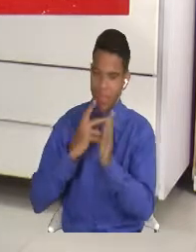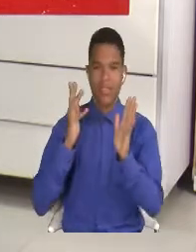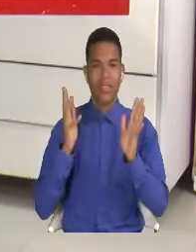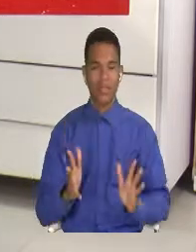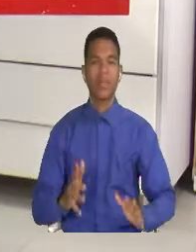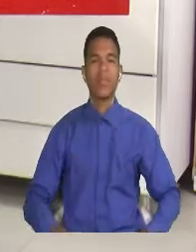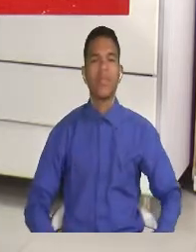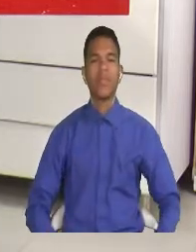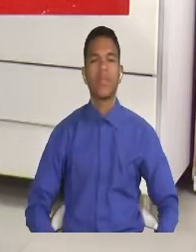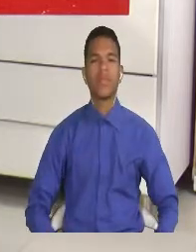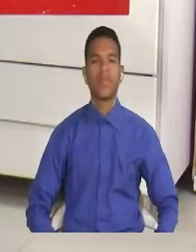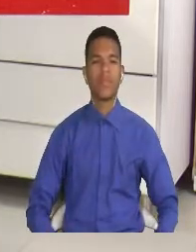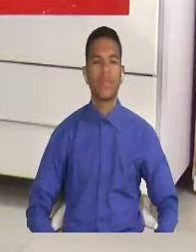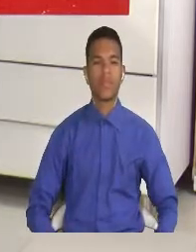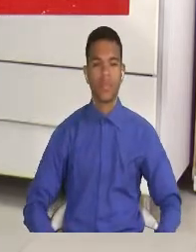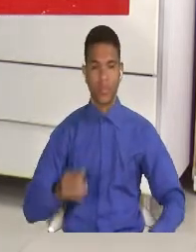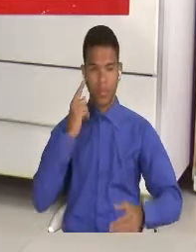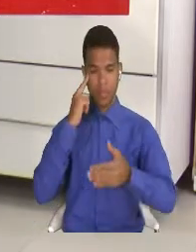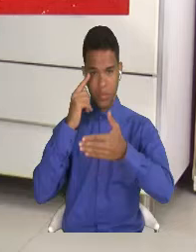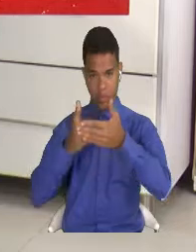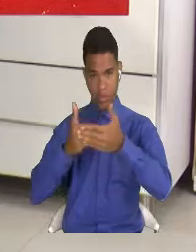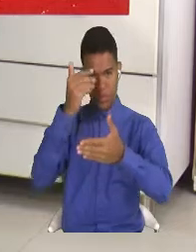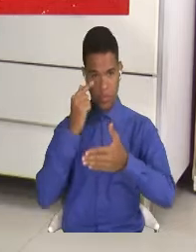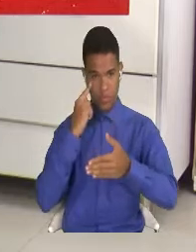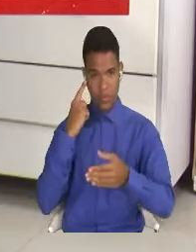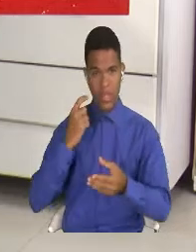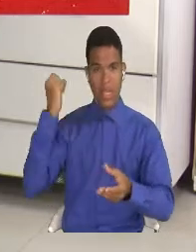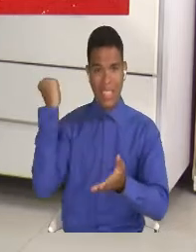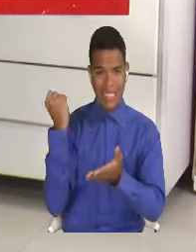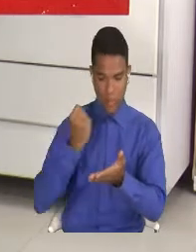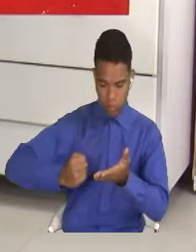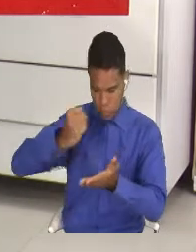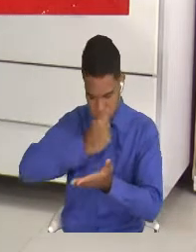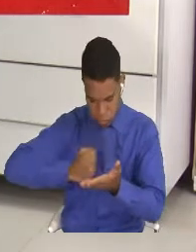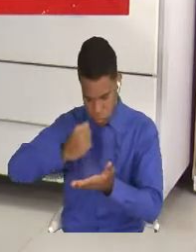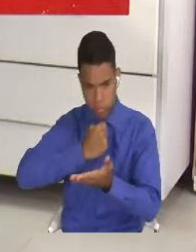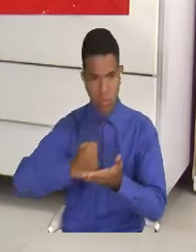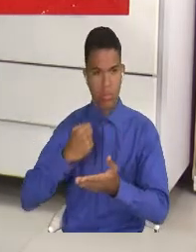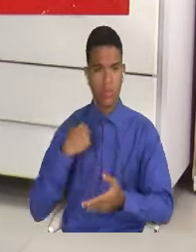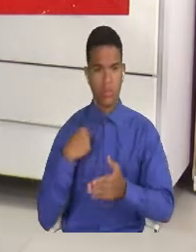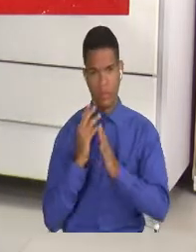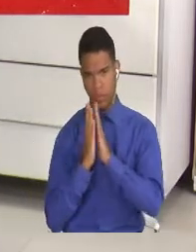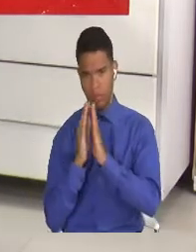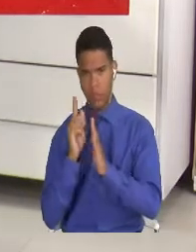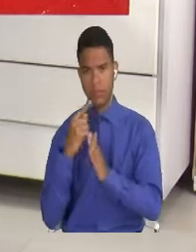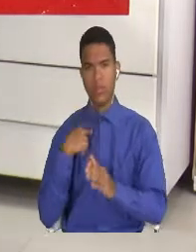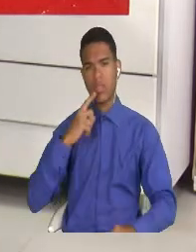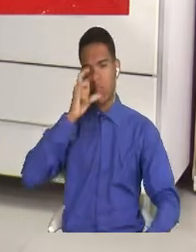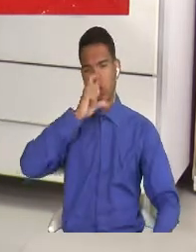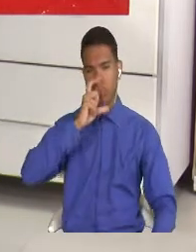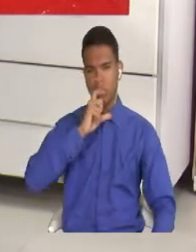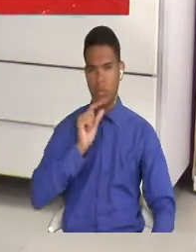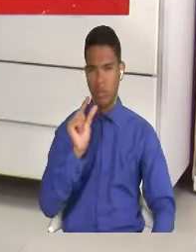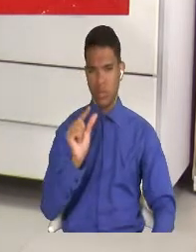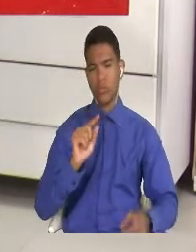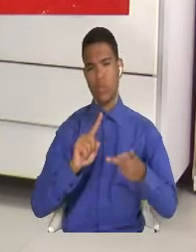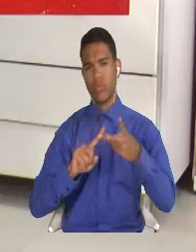Caramba. Bueno, mi Rochi, voy a comenzar en este mismo sartén a hacer nuestra salsa. Okay. No, me regalas otro trocillo de tocineta, por favor. Y el